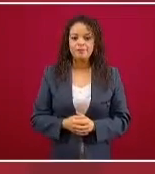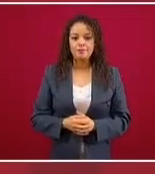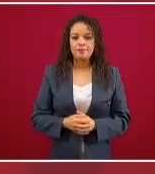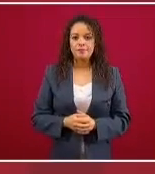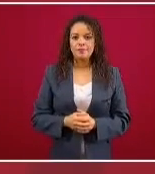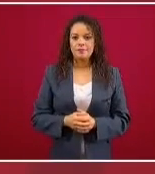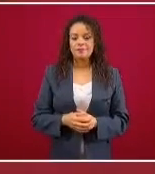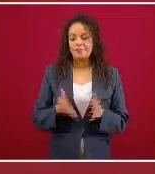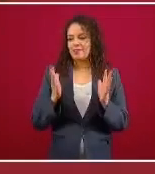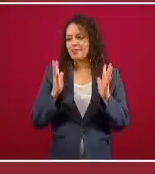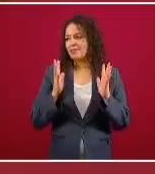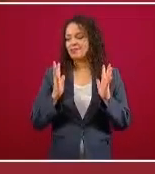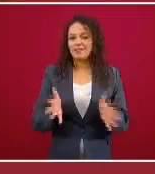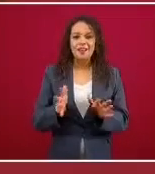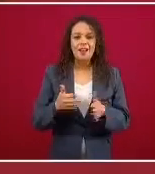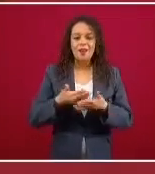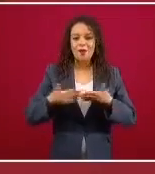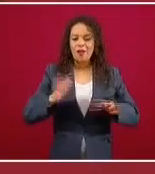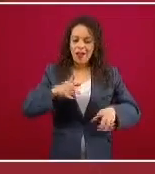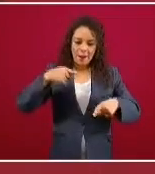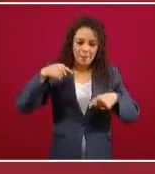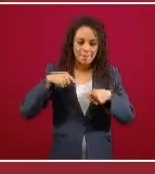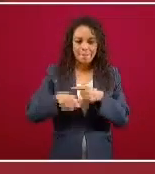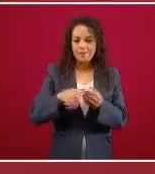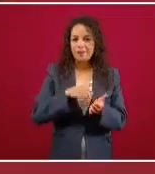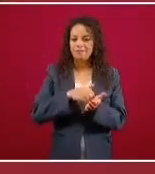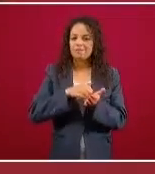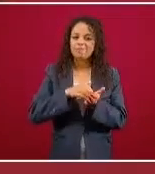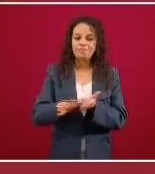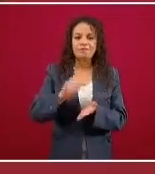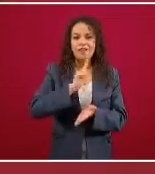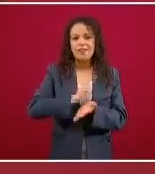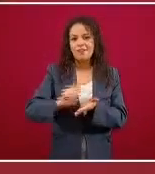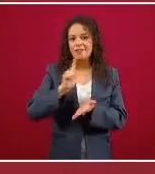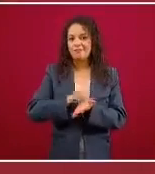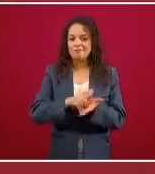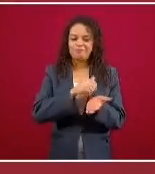Ya comenzó la limpia